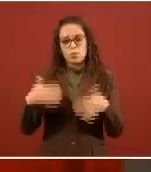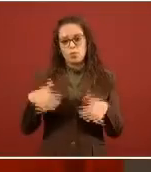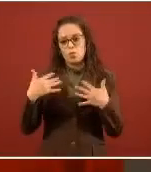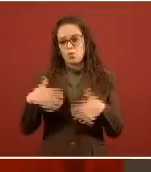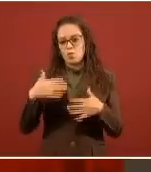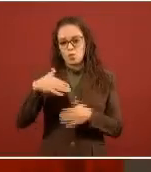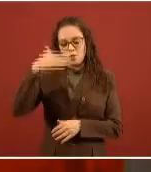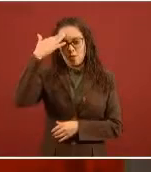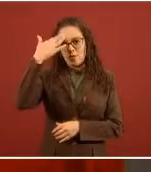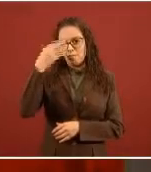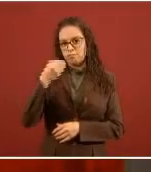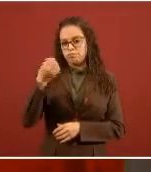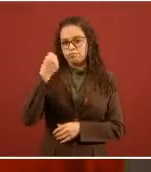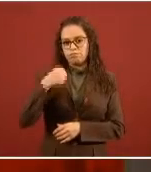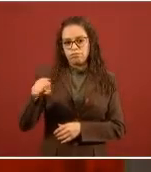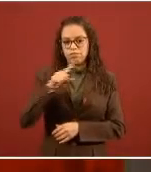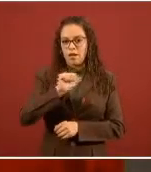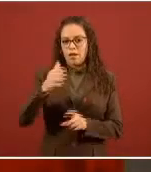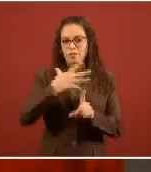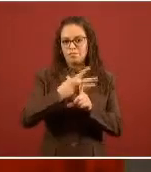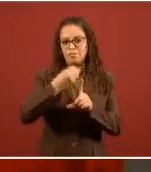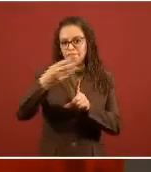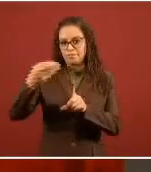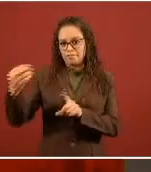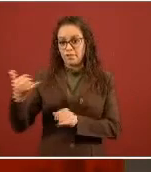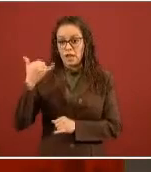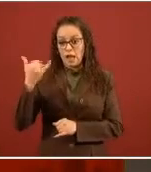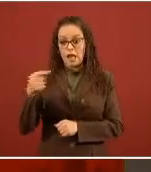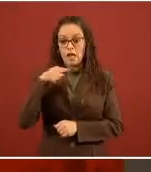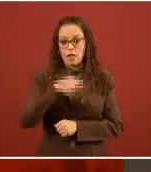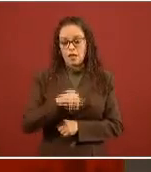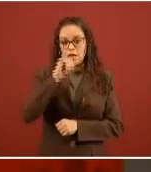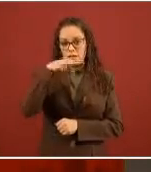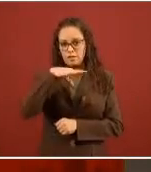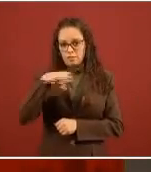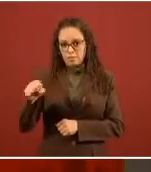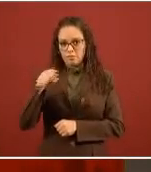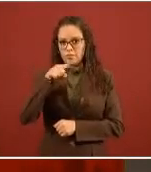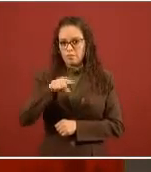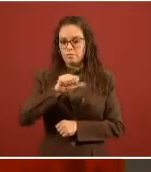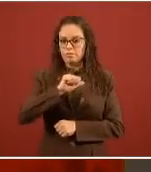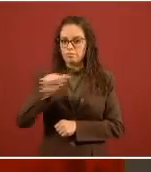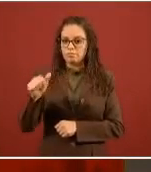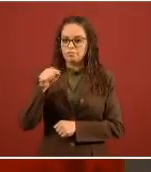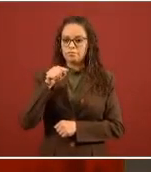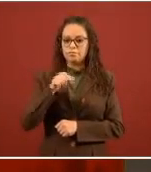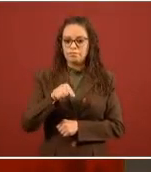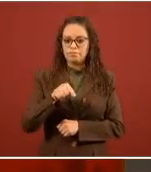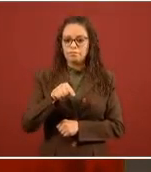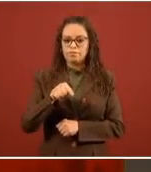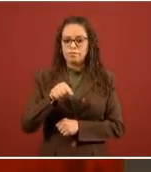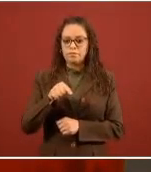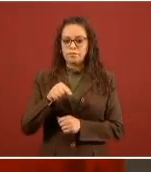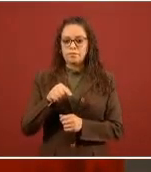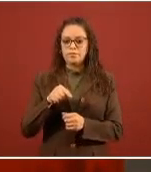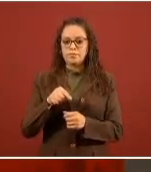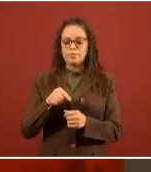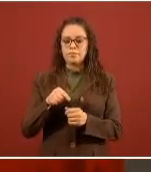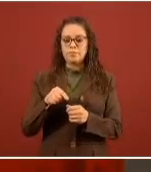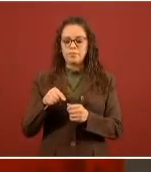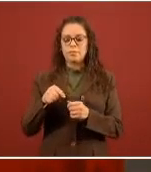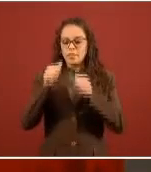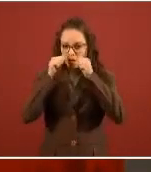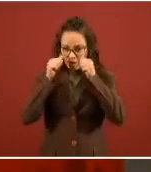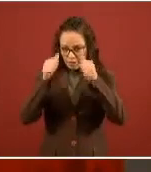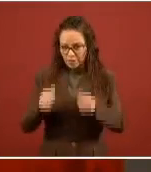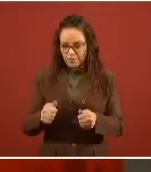investigador nacional, es el director de prestaciones médicas del Instituto Mexicano del Seguro Social, y nos va a comentar este tema que hemos